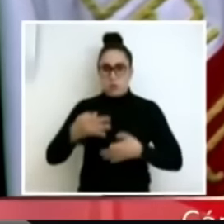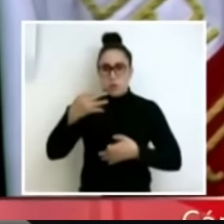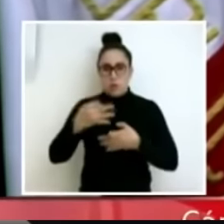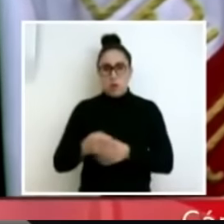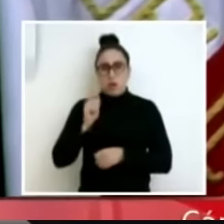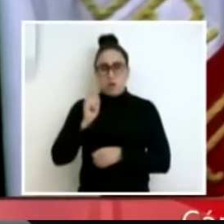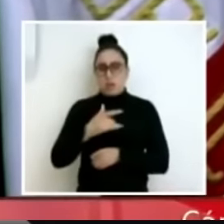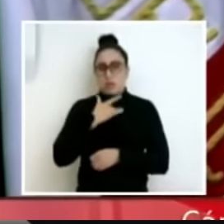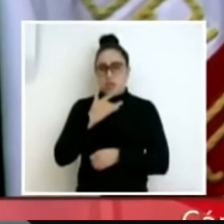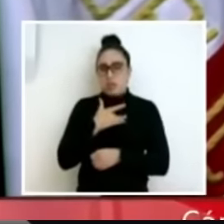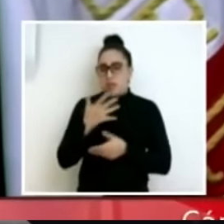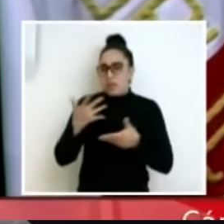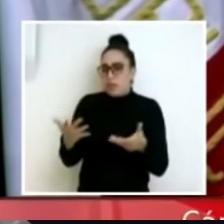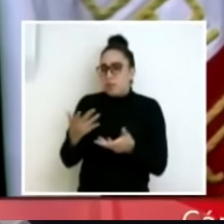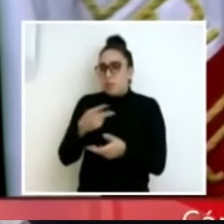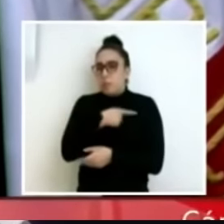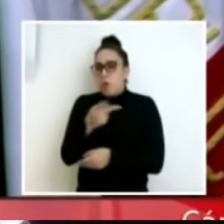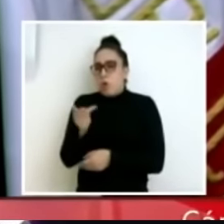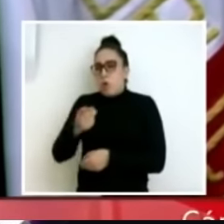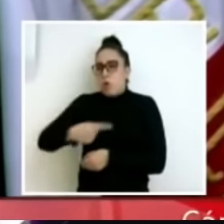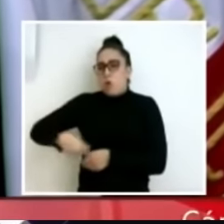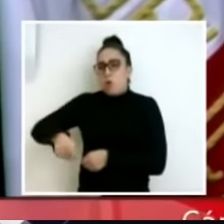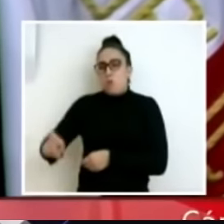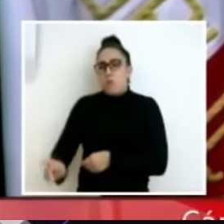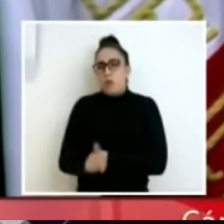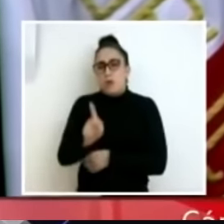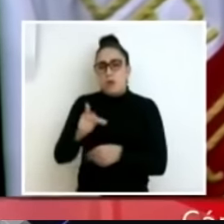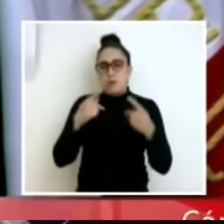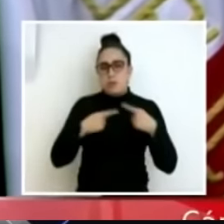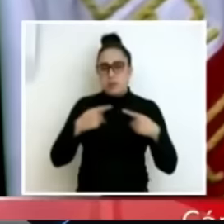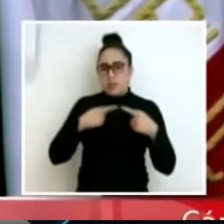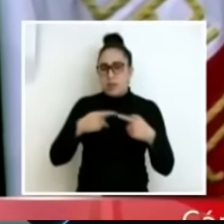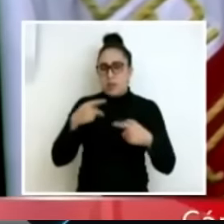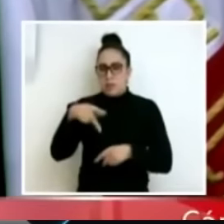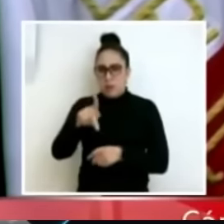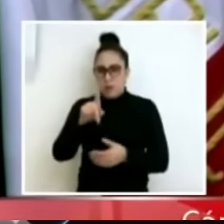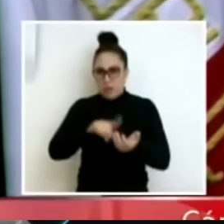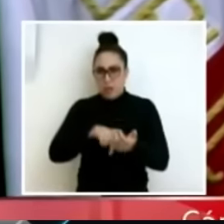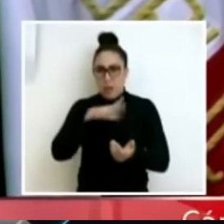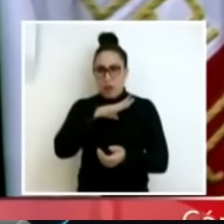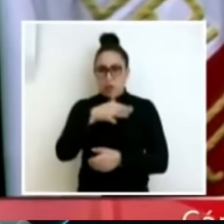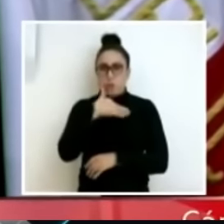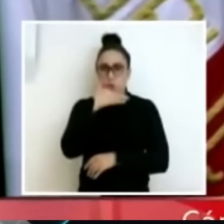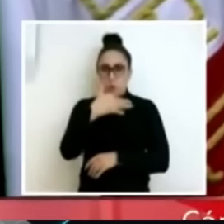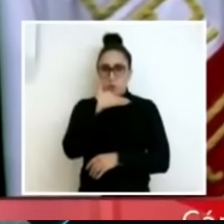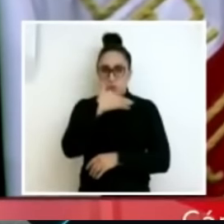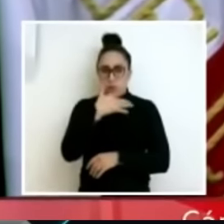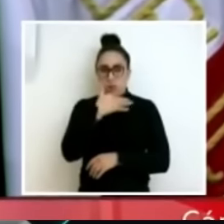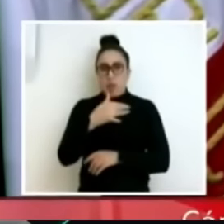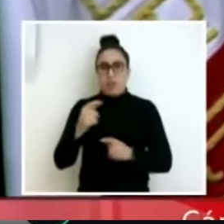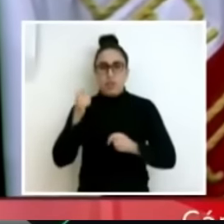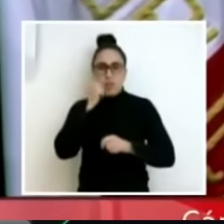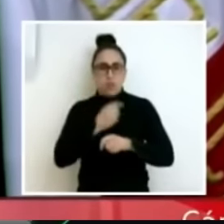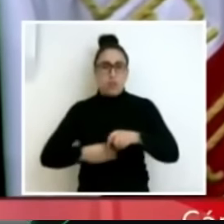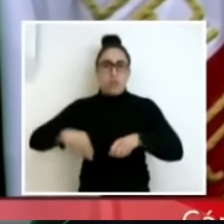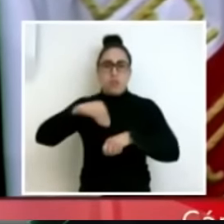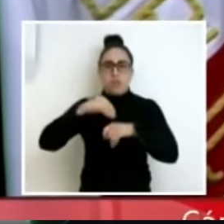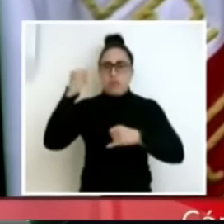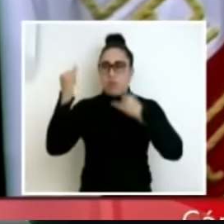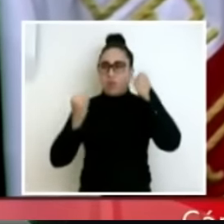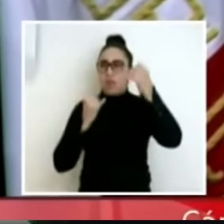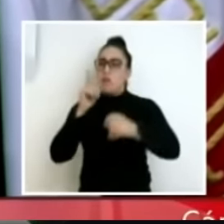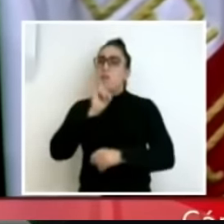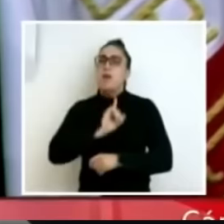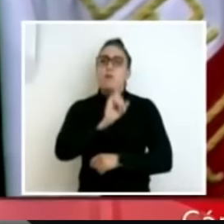pueblo. Y detrás de sus mentiras también se esconde su corrupción. Se terminan quejando